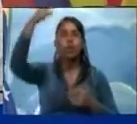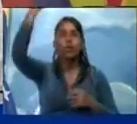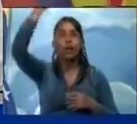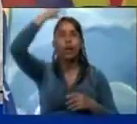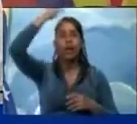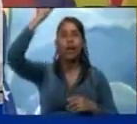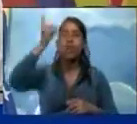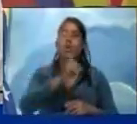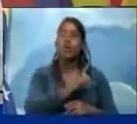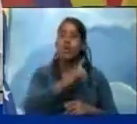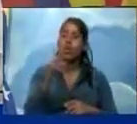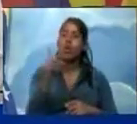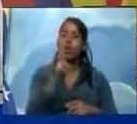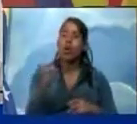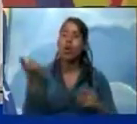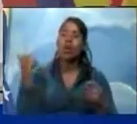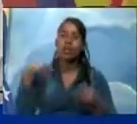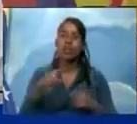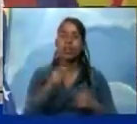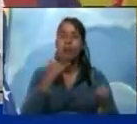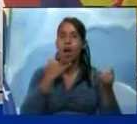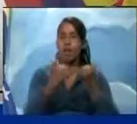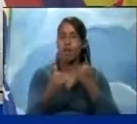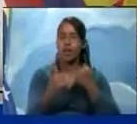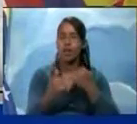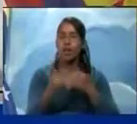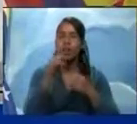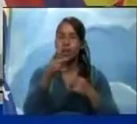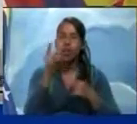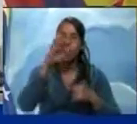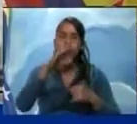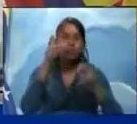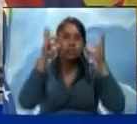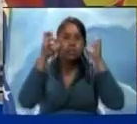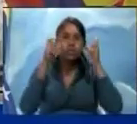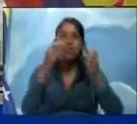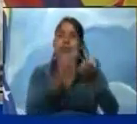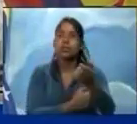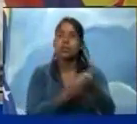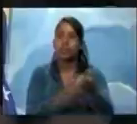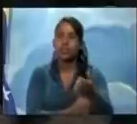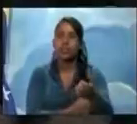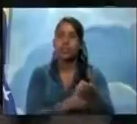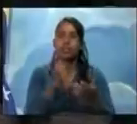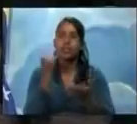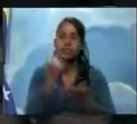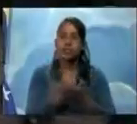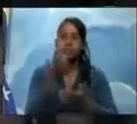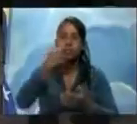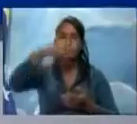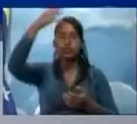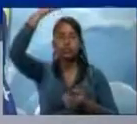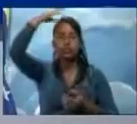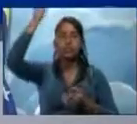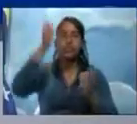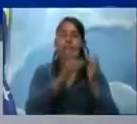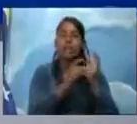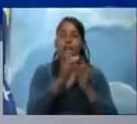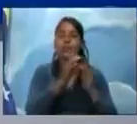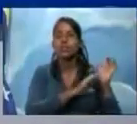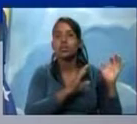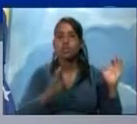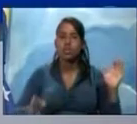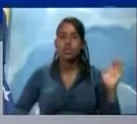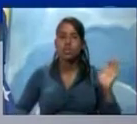reino no tendrá fin. ¿Usted me está oyendo, hermano Argeni? El reinado de